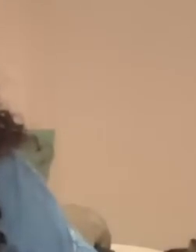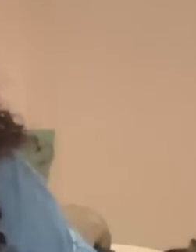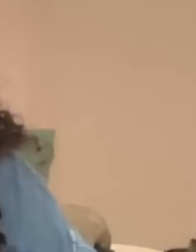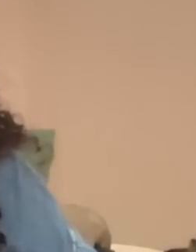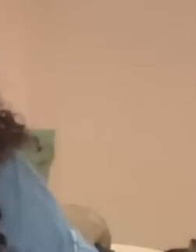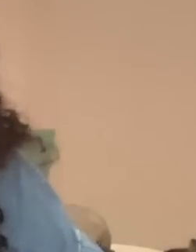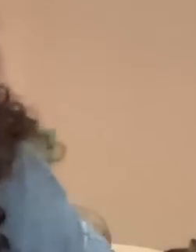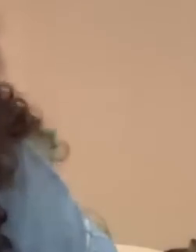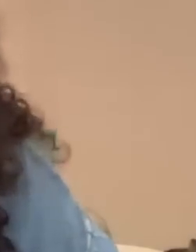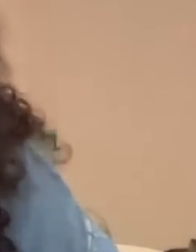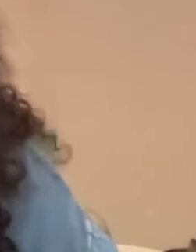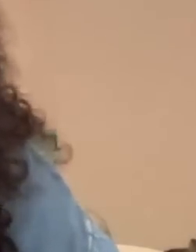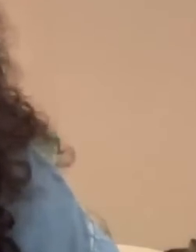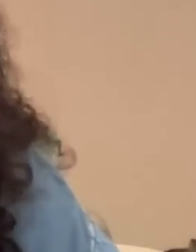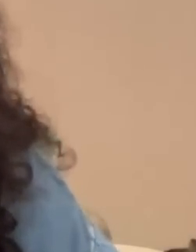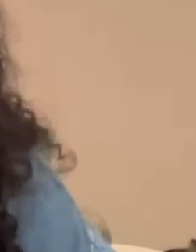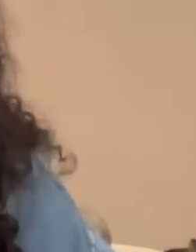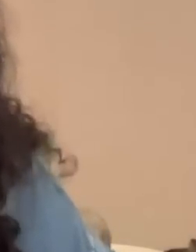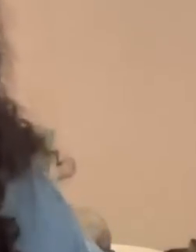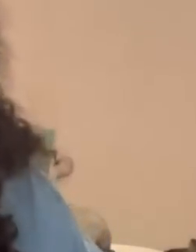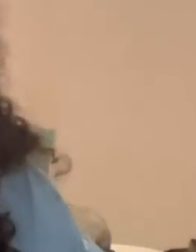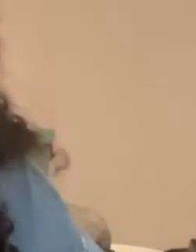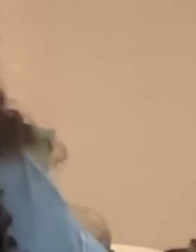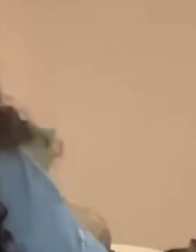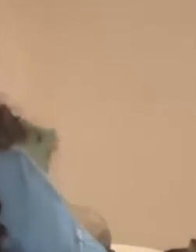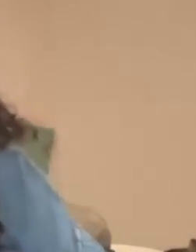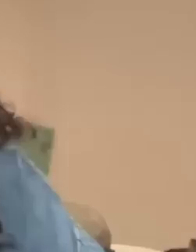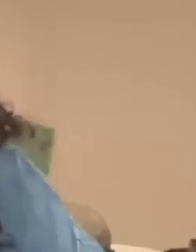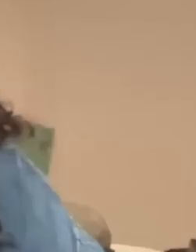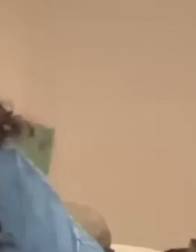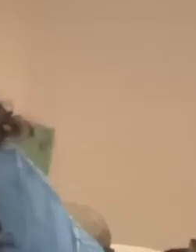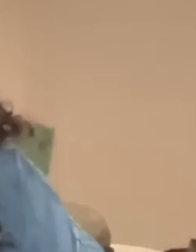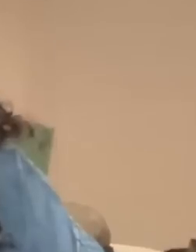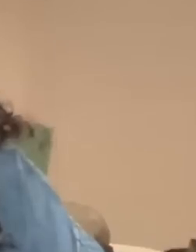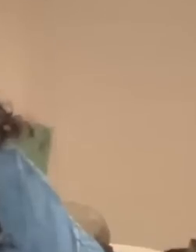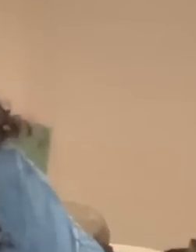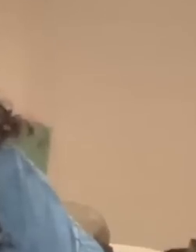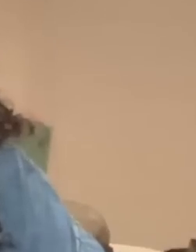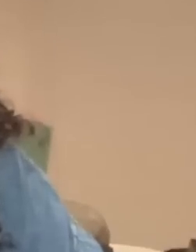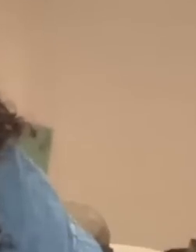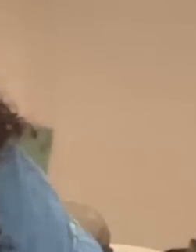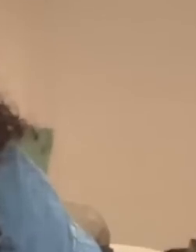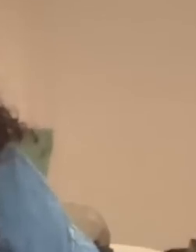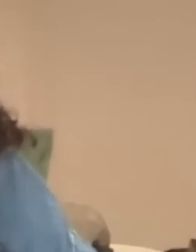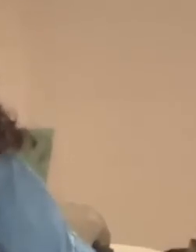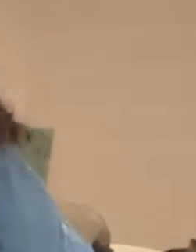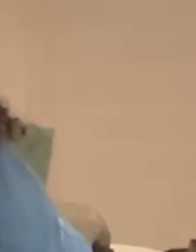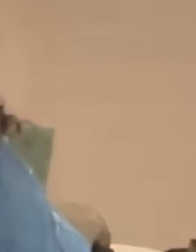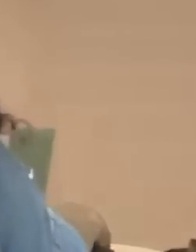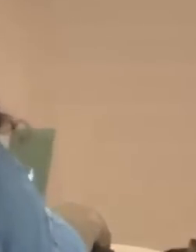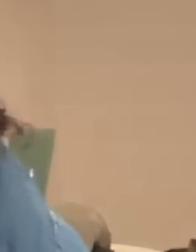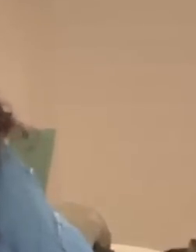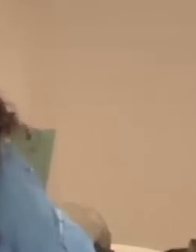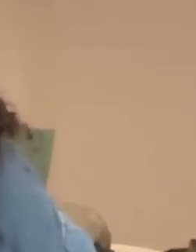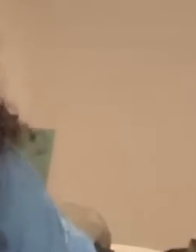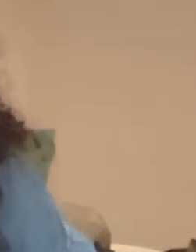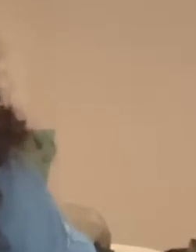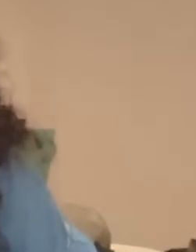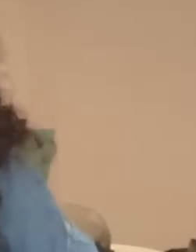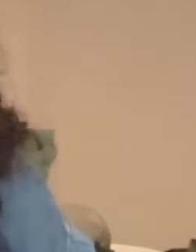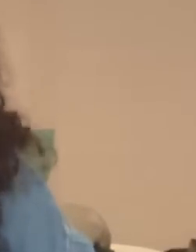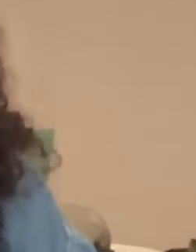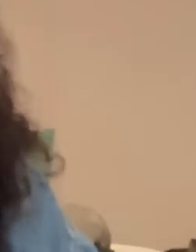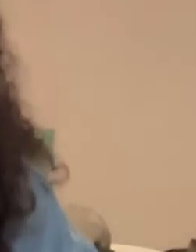en universidades o siquiera acercarse a dar una ponencia en Estados Unidos en ciertas universidades de la famosa ID lick